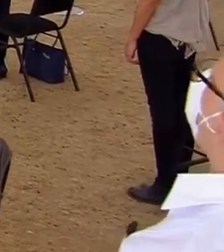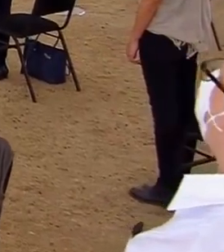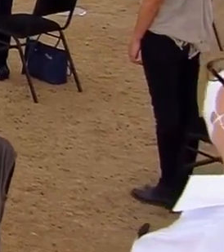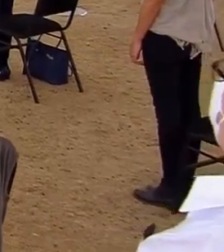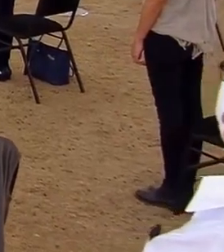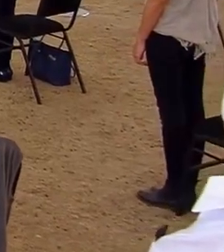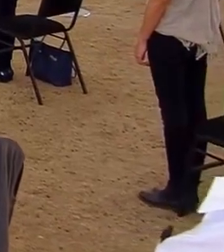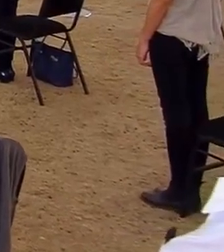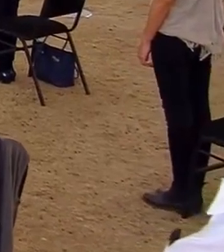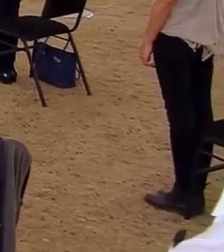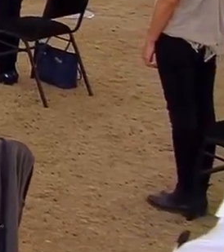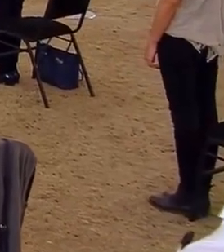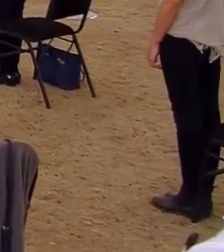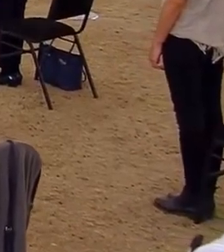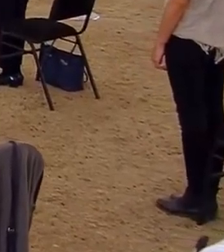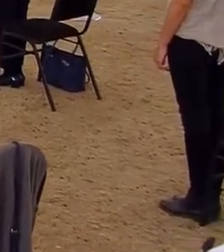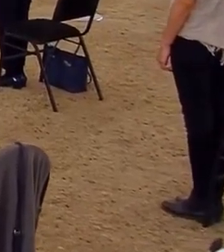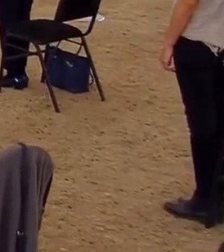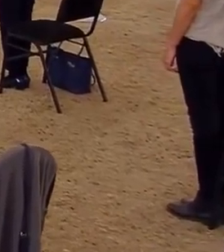¡Gracias!